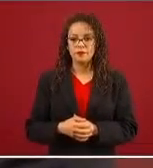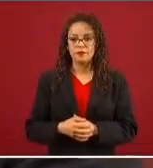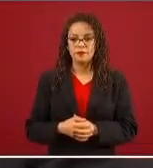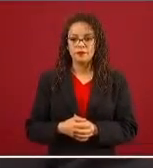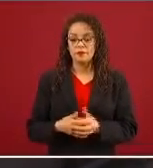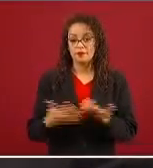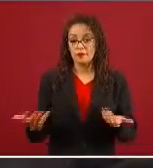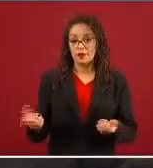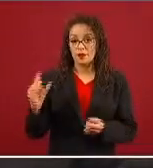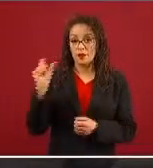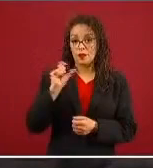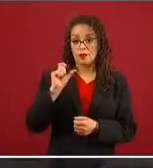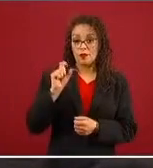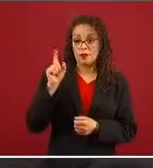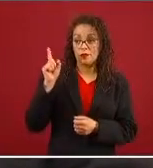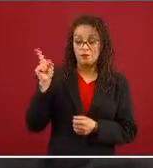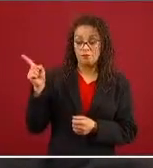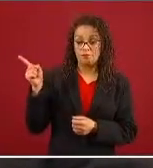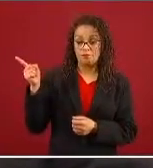solicita